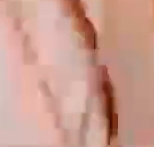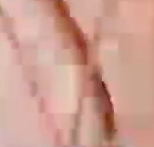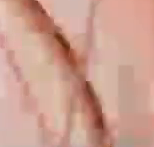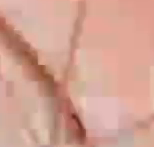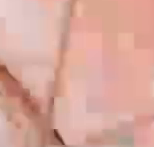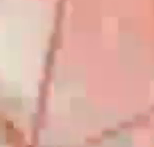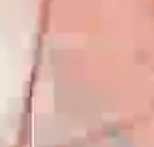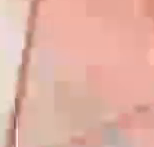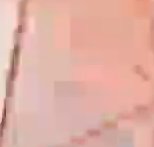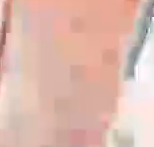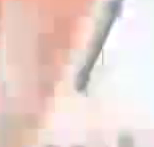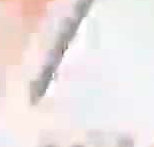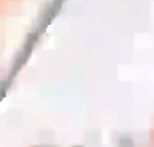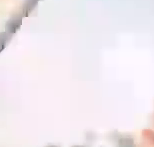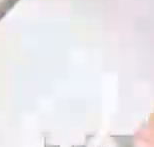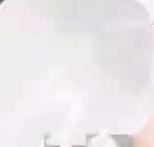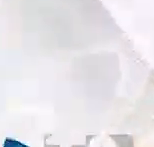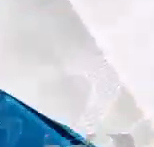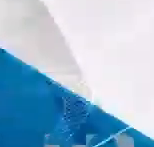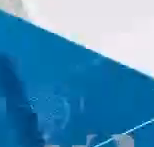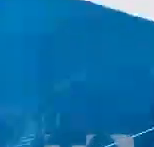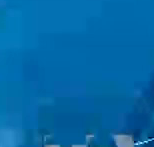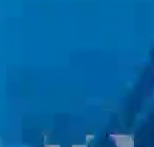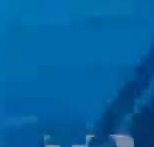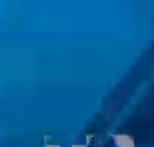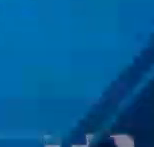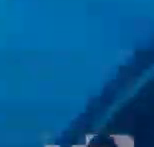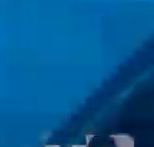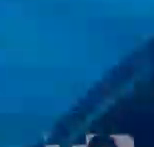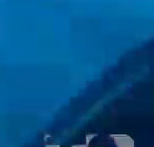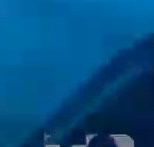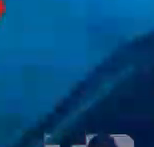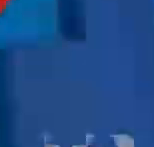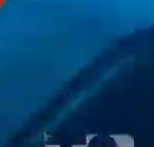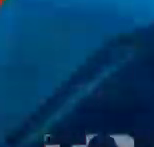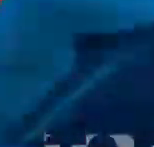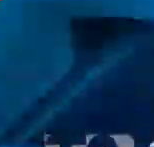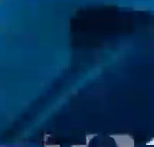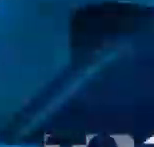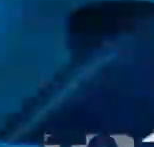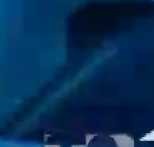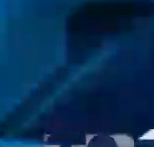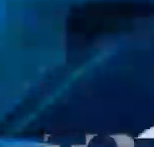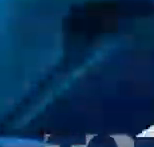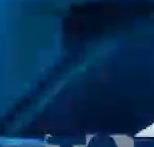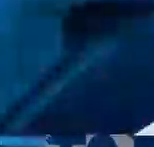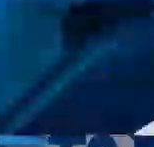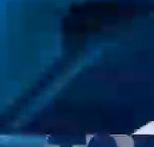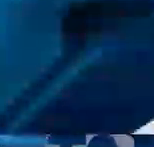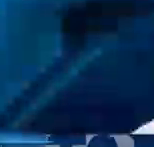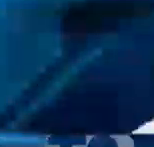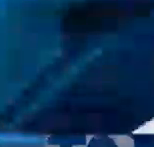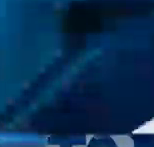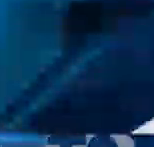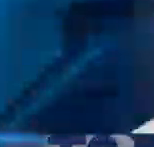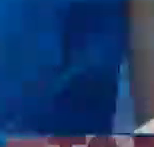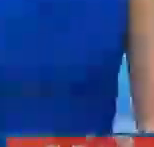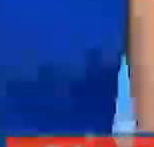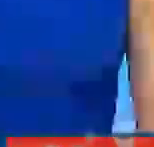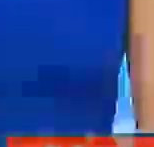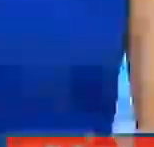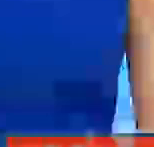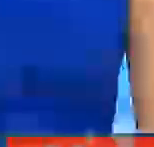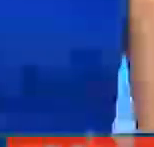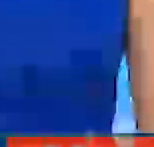TV Amazonas presenta 24 horas con Liz Valareso y María Gracia Acosta.